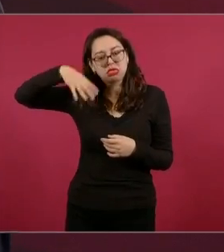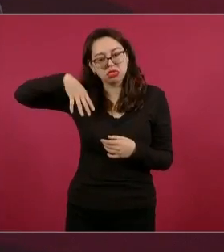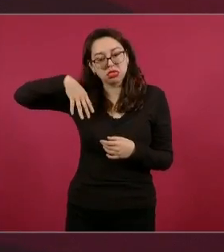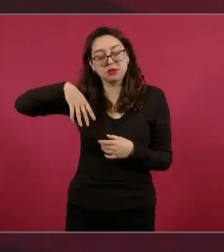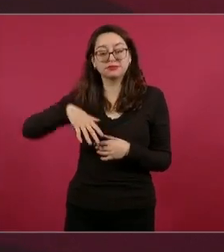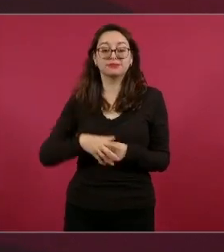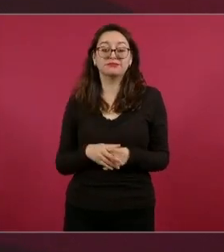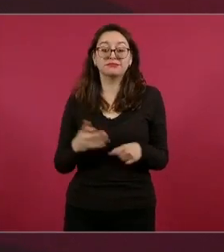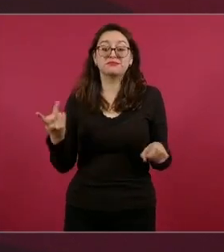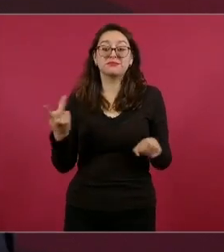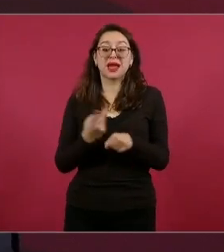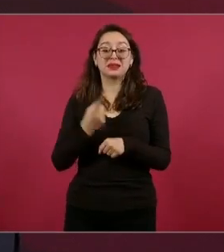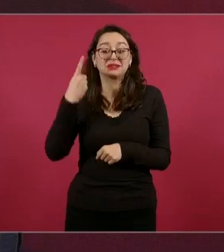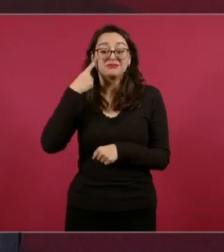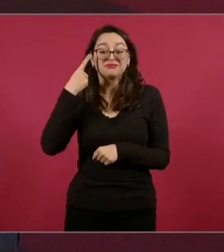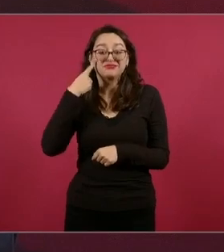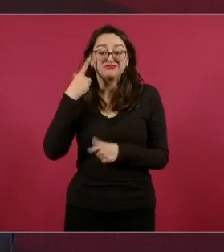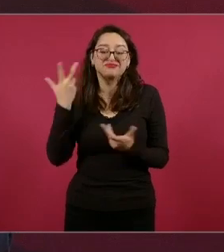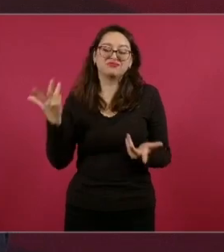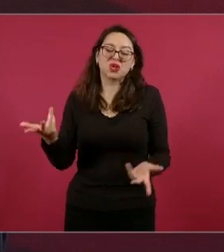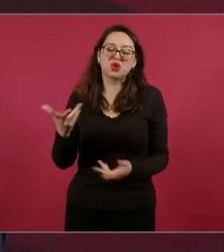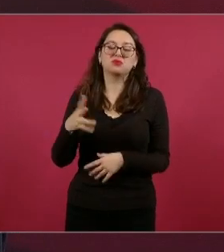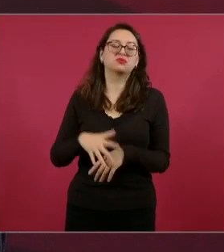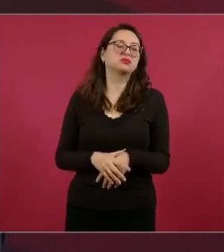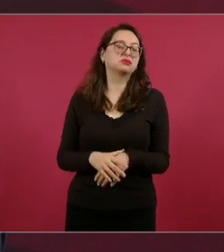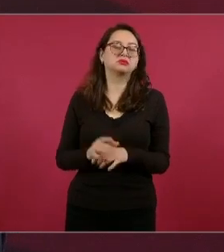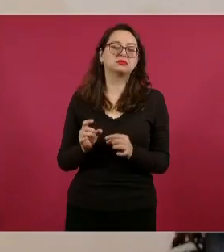Se produce por polvo,